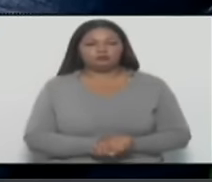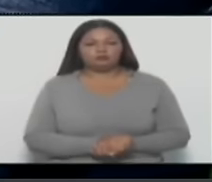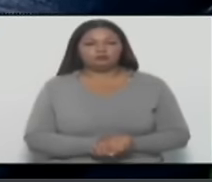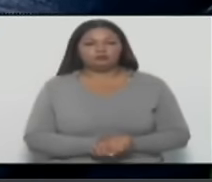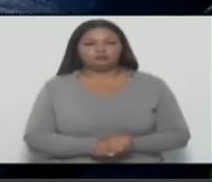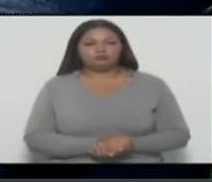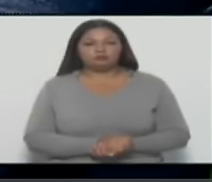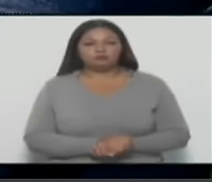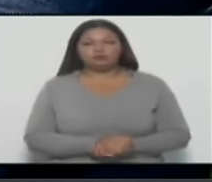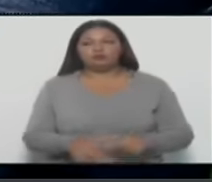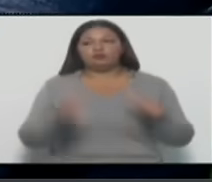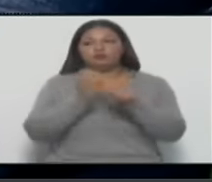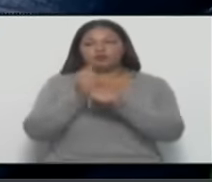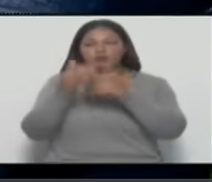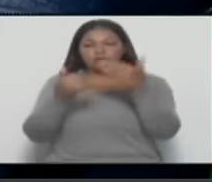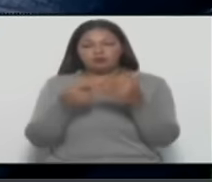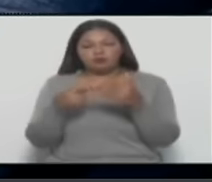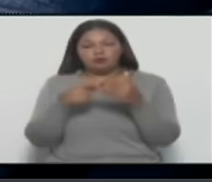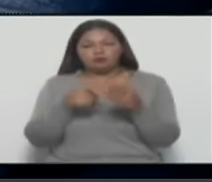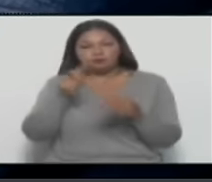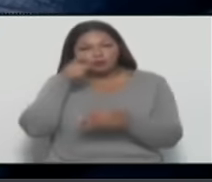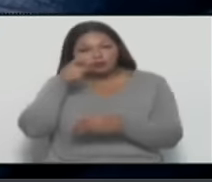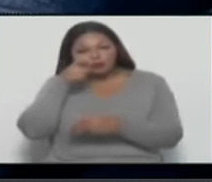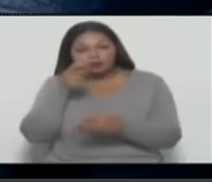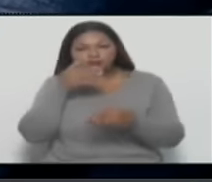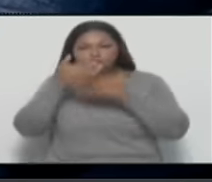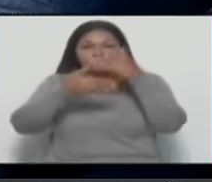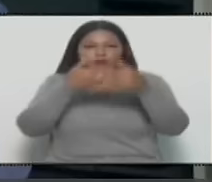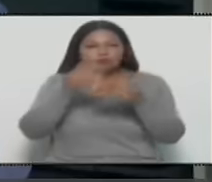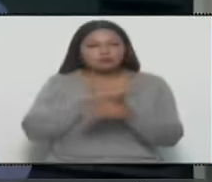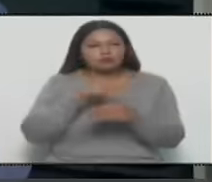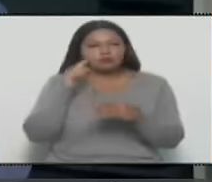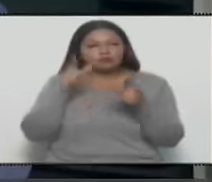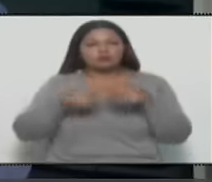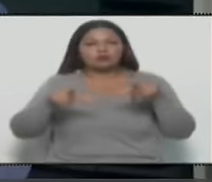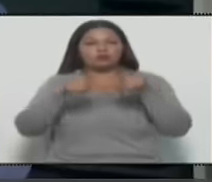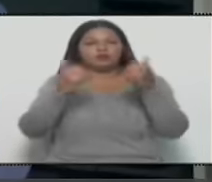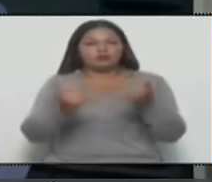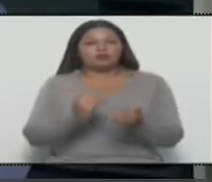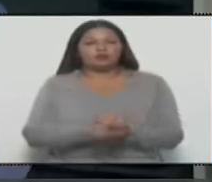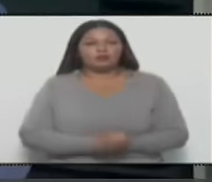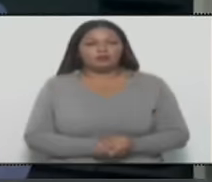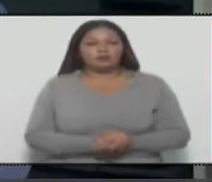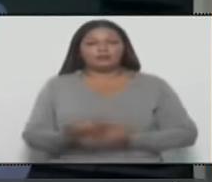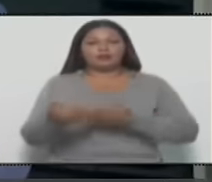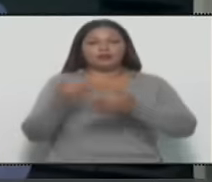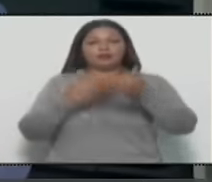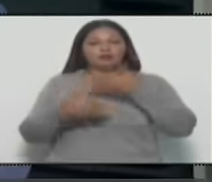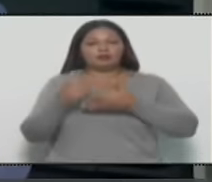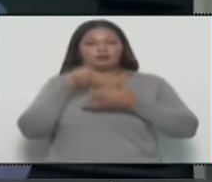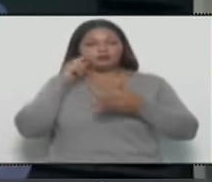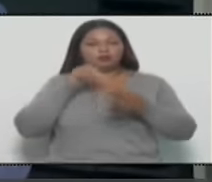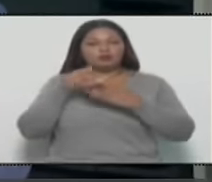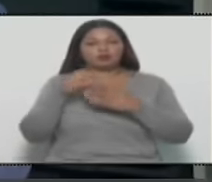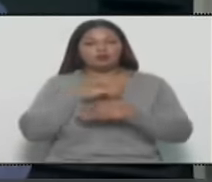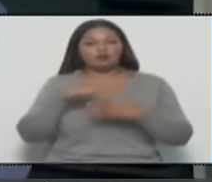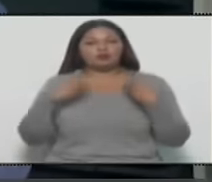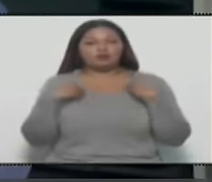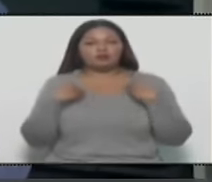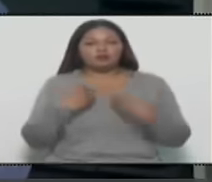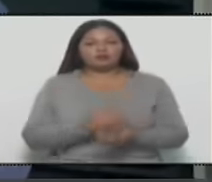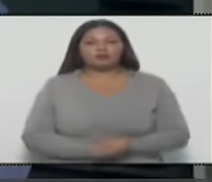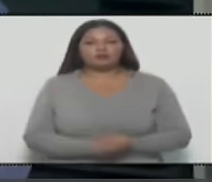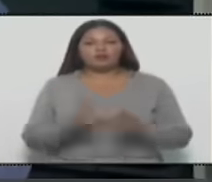en consideración todo lo que es el monitoreo continuo de estas plataformas para poder contrarrestar estos ciberataques que estamos viviendo